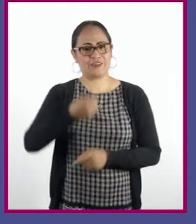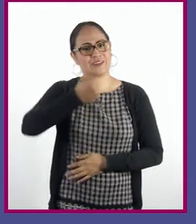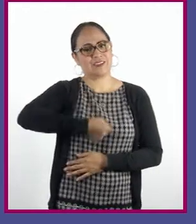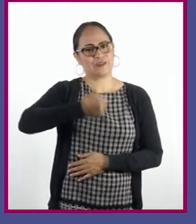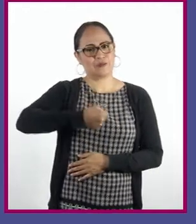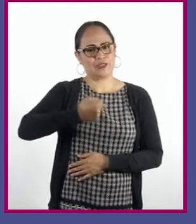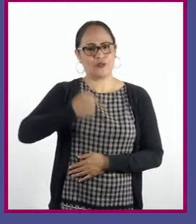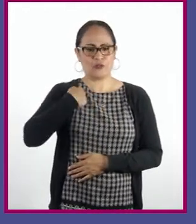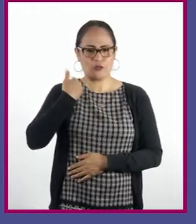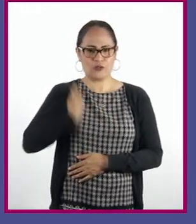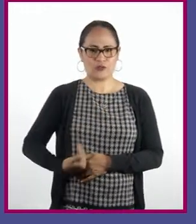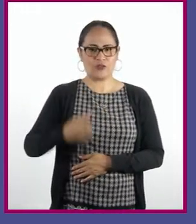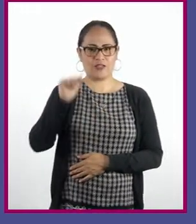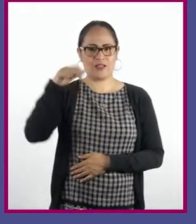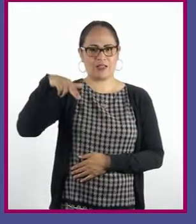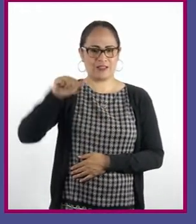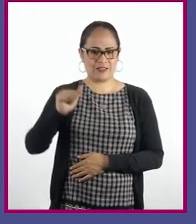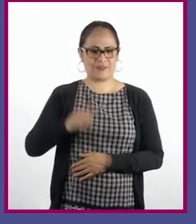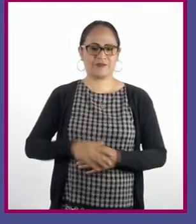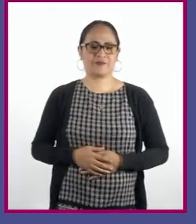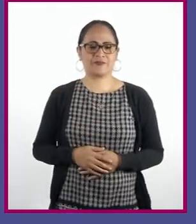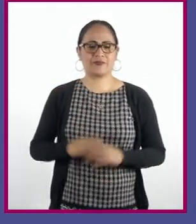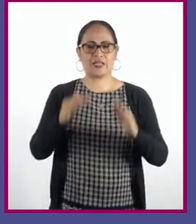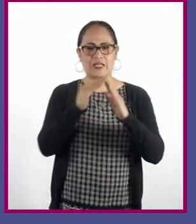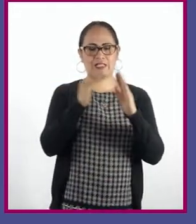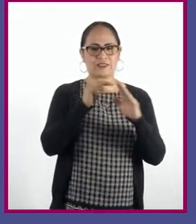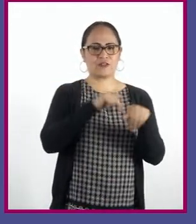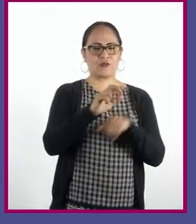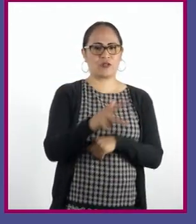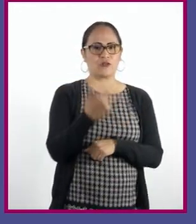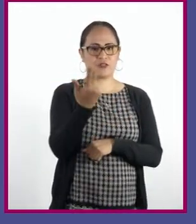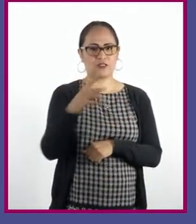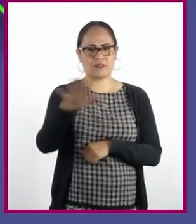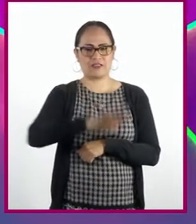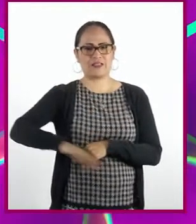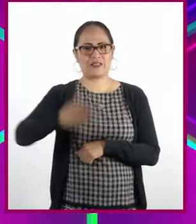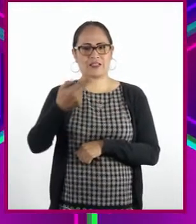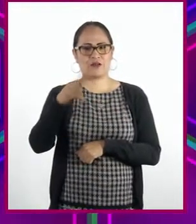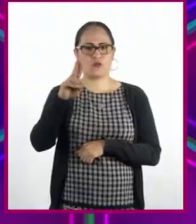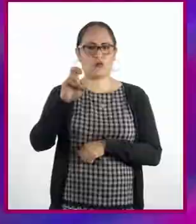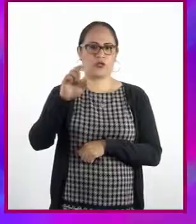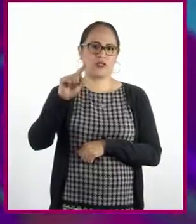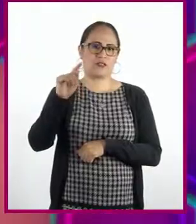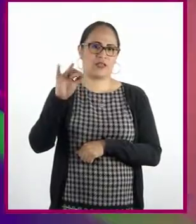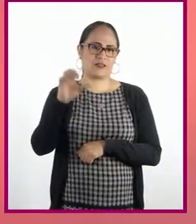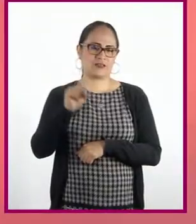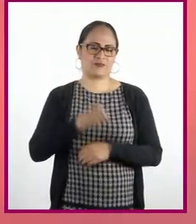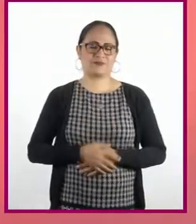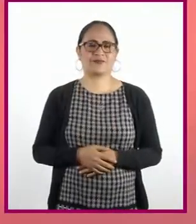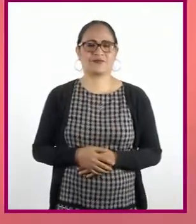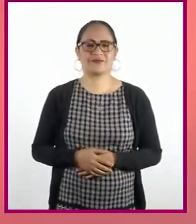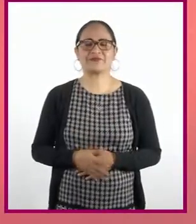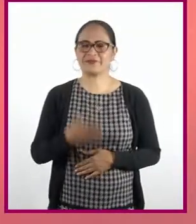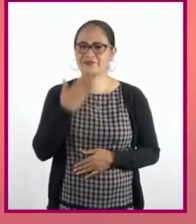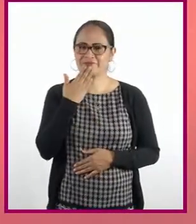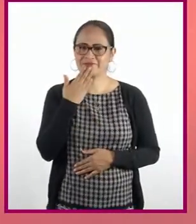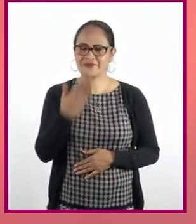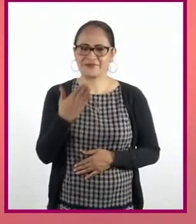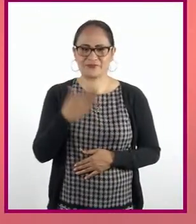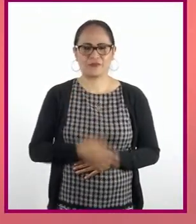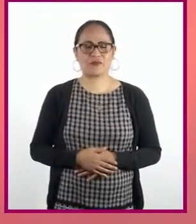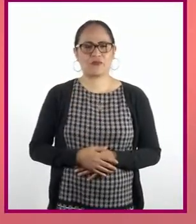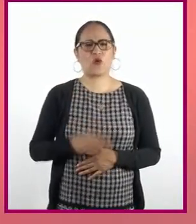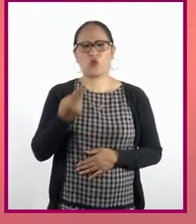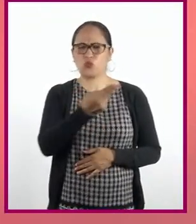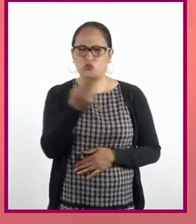Cordialmente, Ana María Sánchez Ayala. Casa 13, condominio Las Huertas. Muy bien. Seguramente se